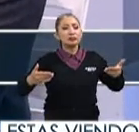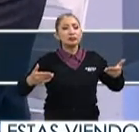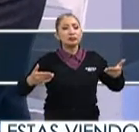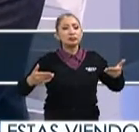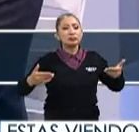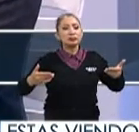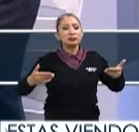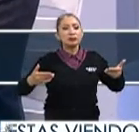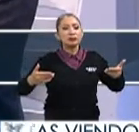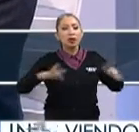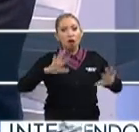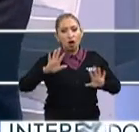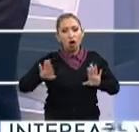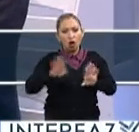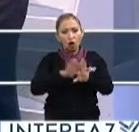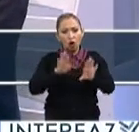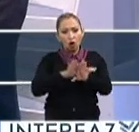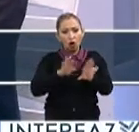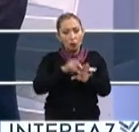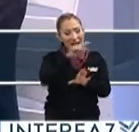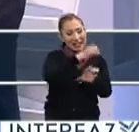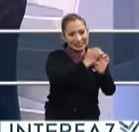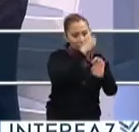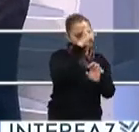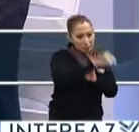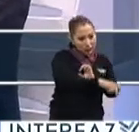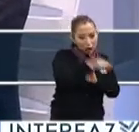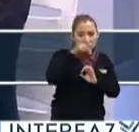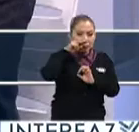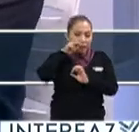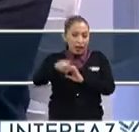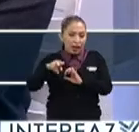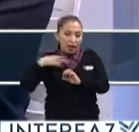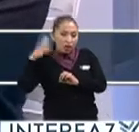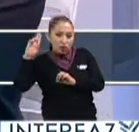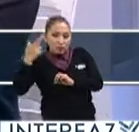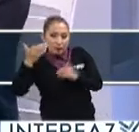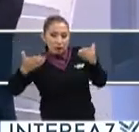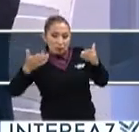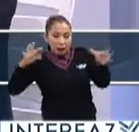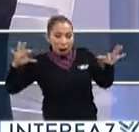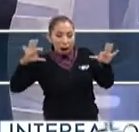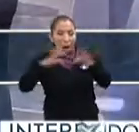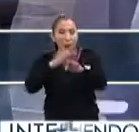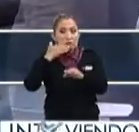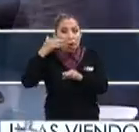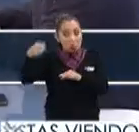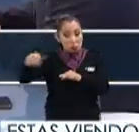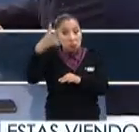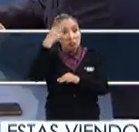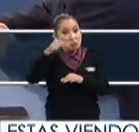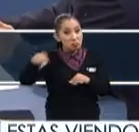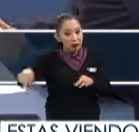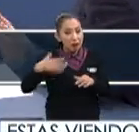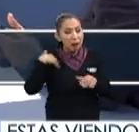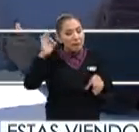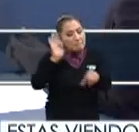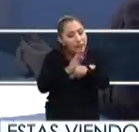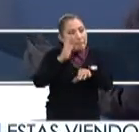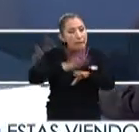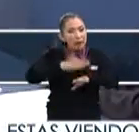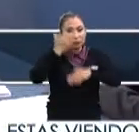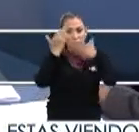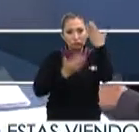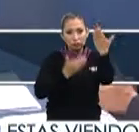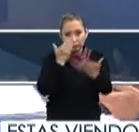que no tenías a lo mejor en la del Estado de México, las diferencias, pero que también fueron pues parte necesaria para que reforzaras tus